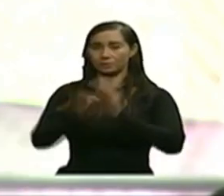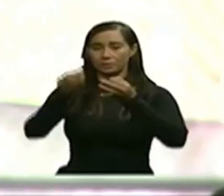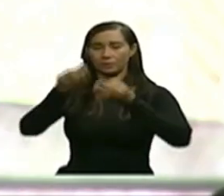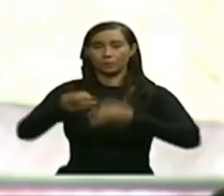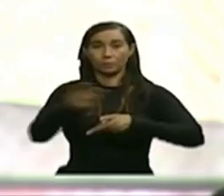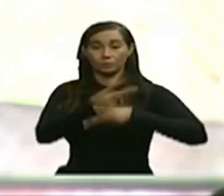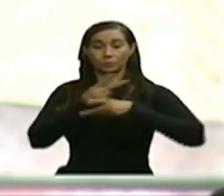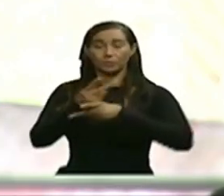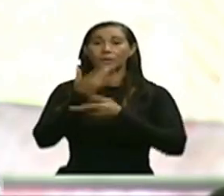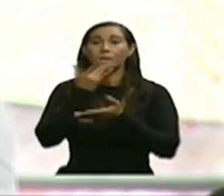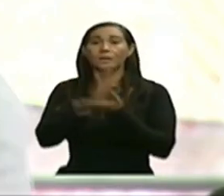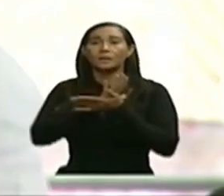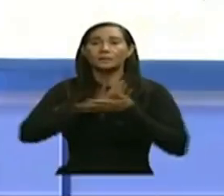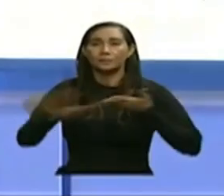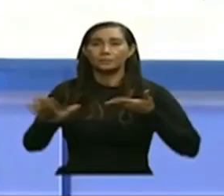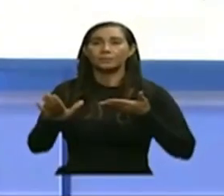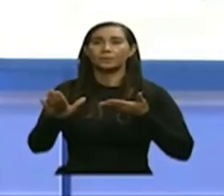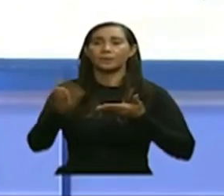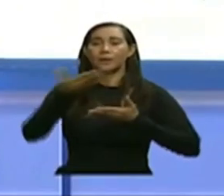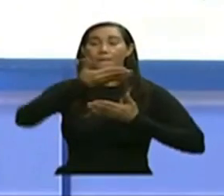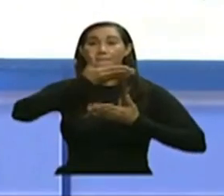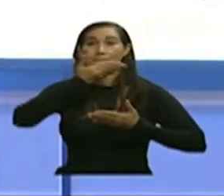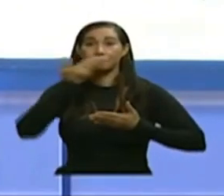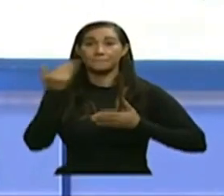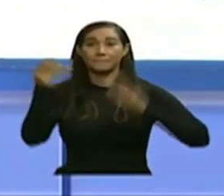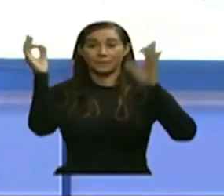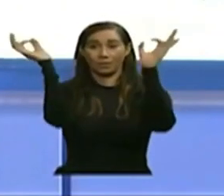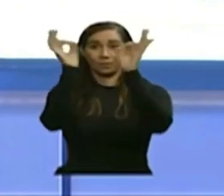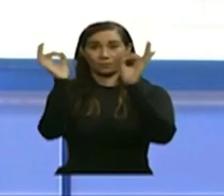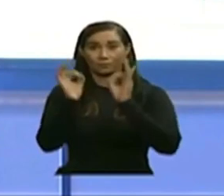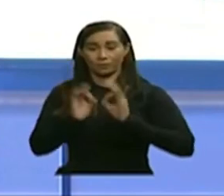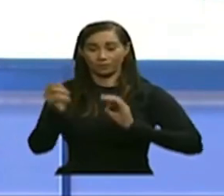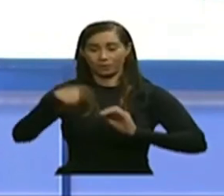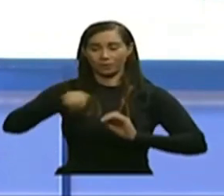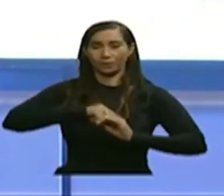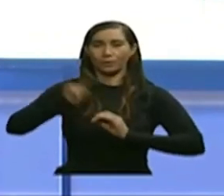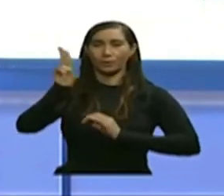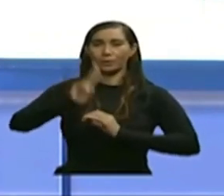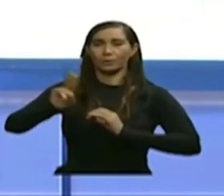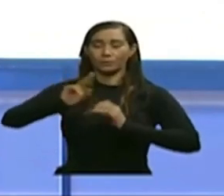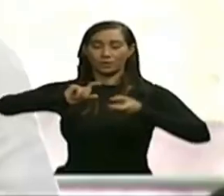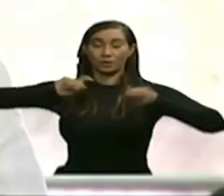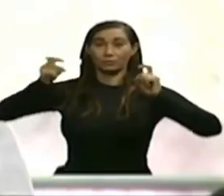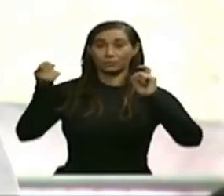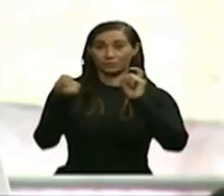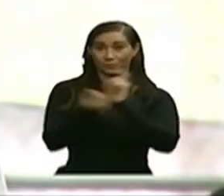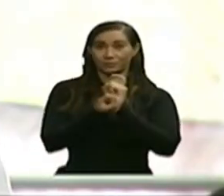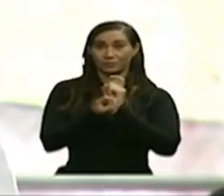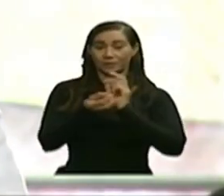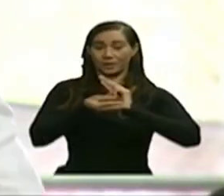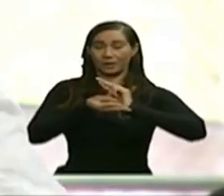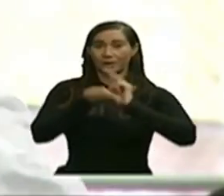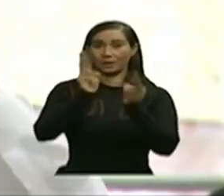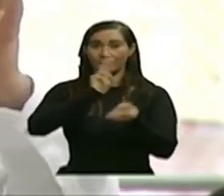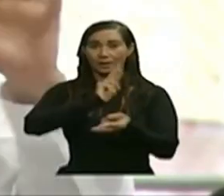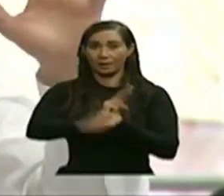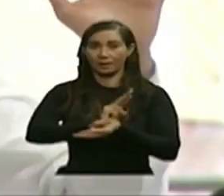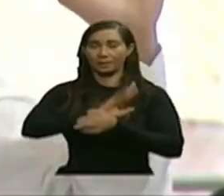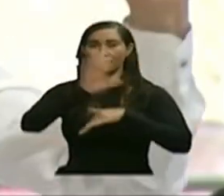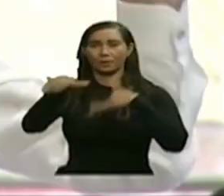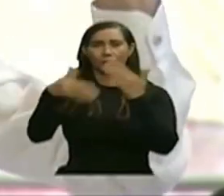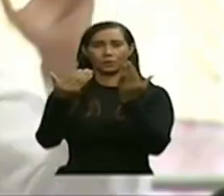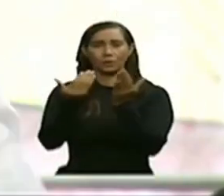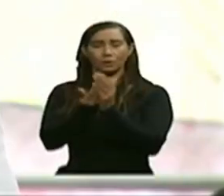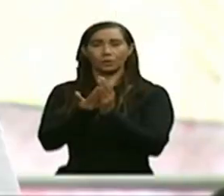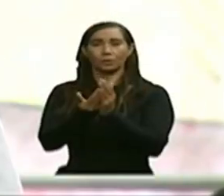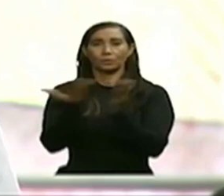y limpio es sin duda la mejor arma que podemos utilizar en la revolución que están experimentando todas las